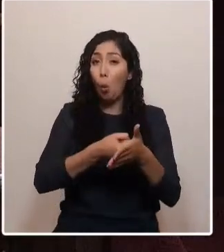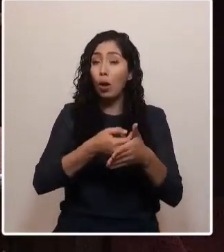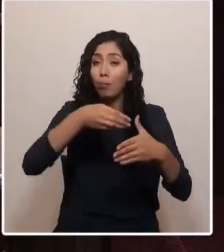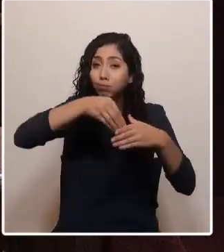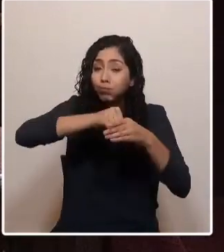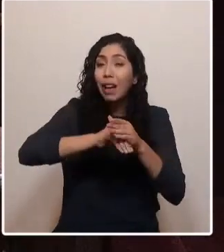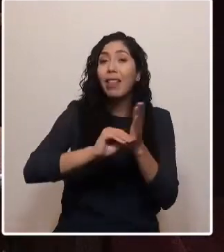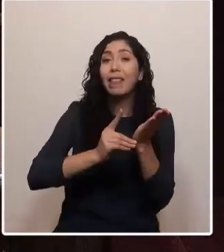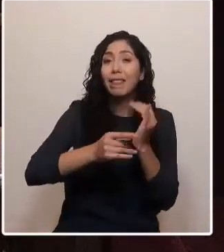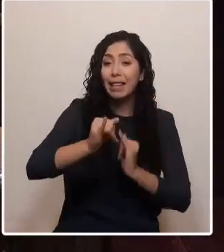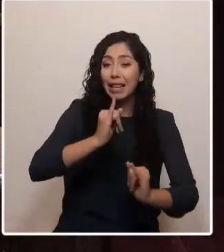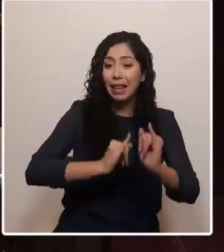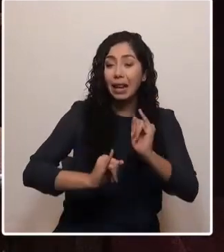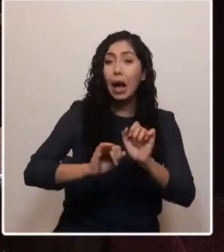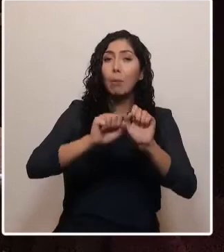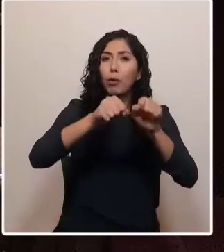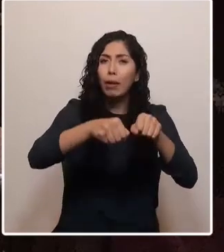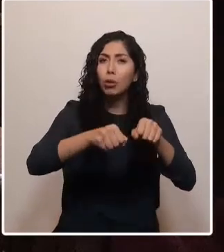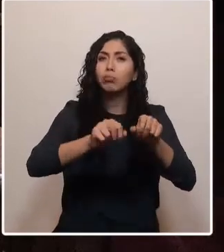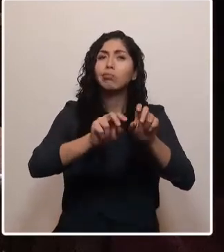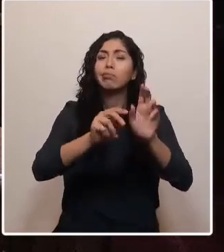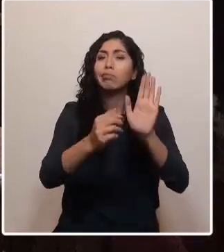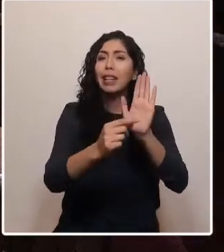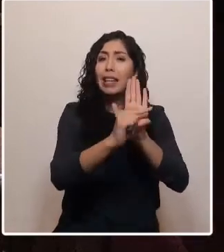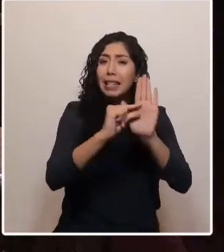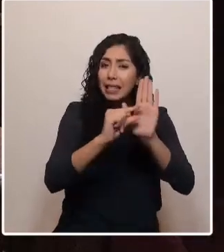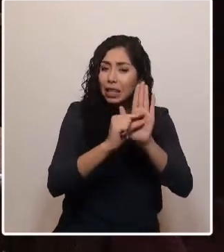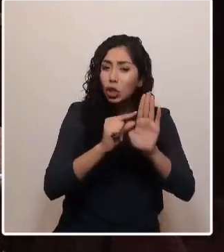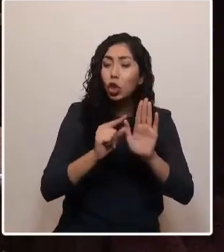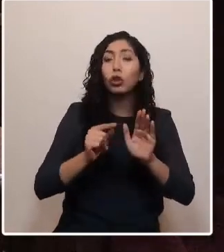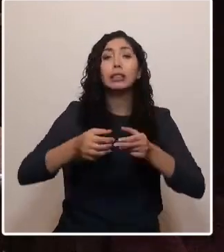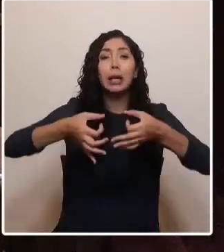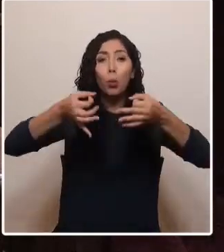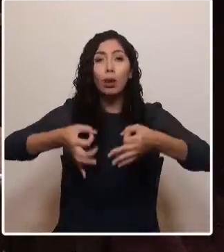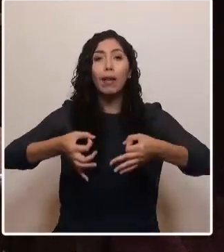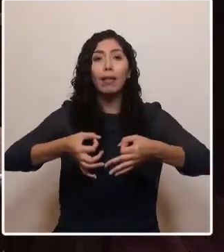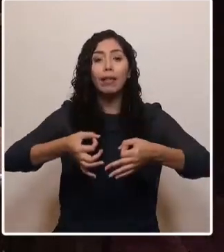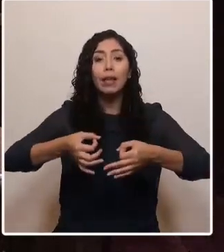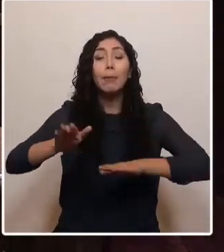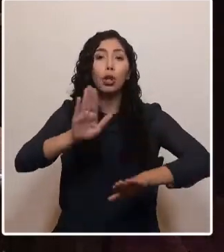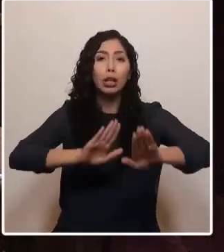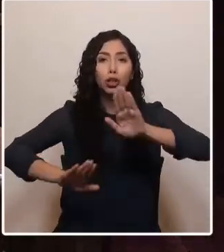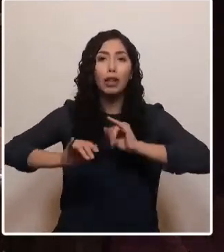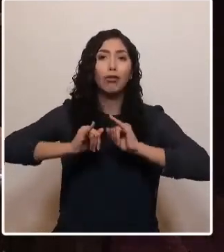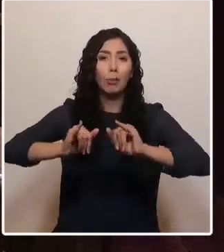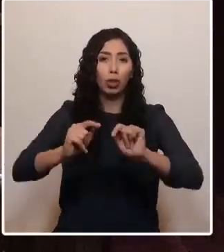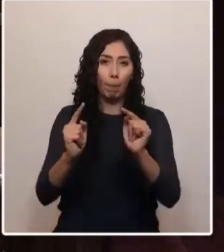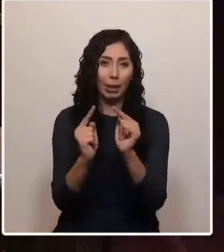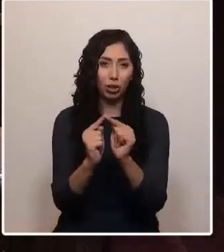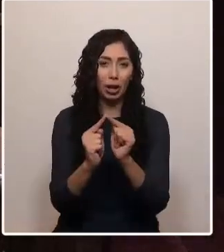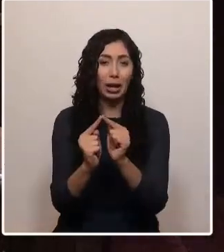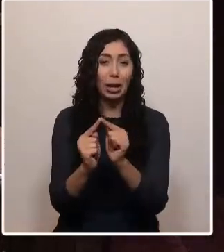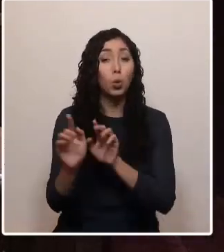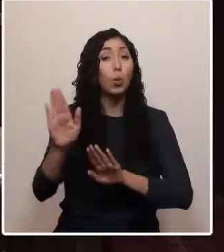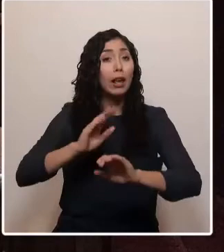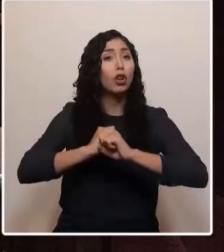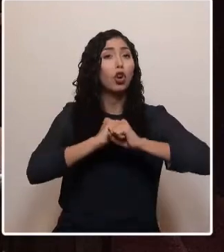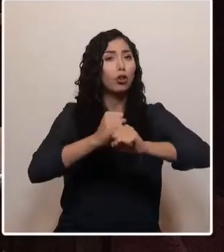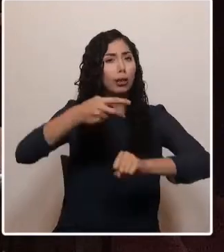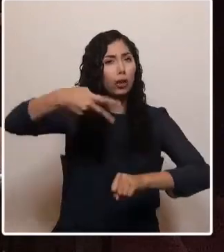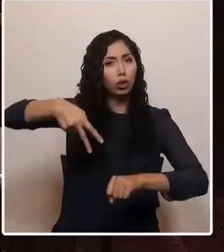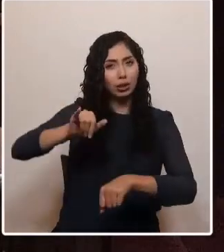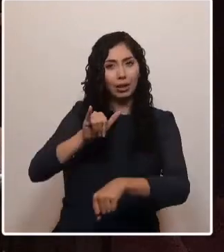articulado de reemplazo relativo a seguridad informática y la protección de datos personales para protegernos de las noticias falsas. Muchas gracias.